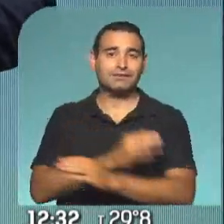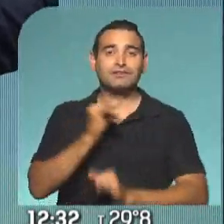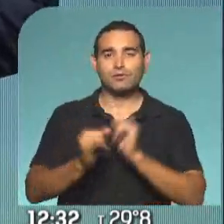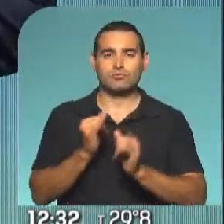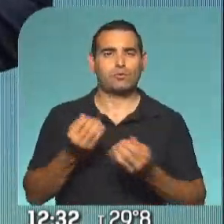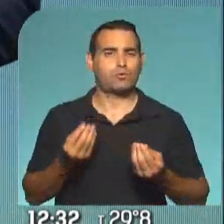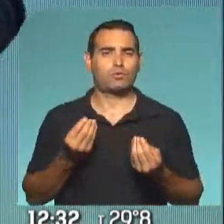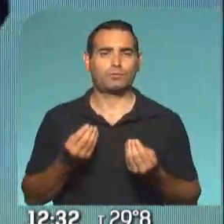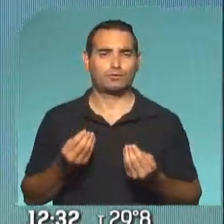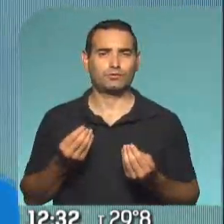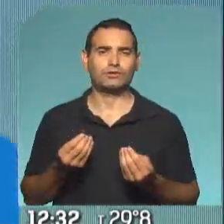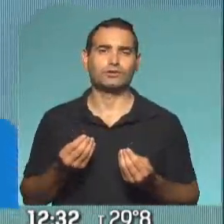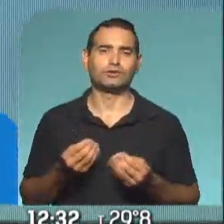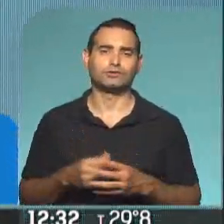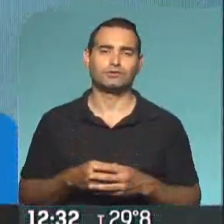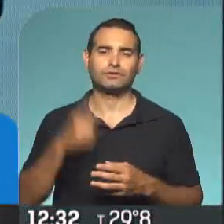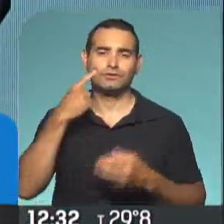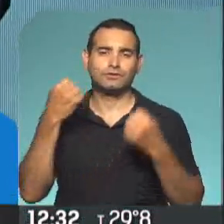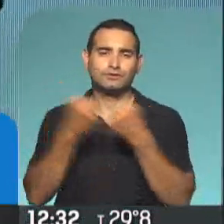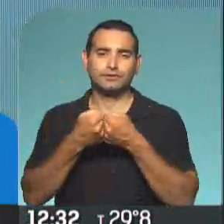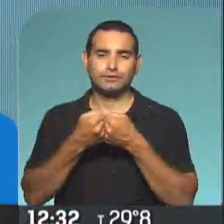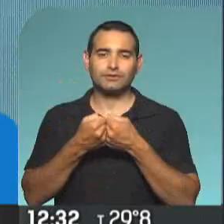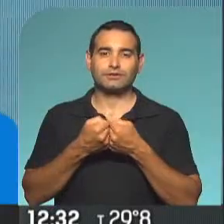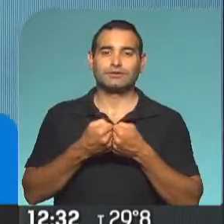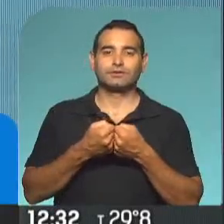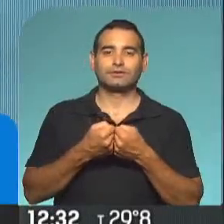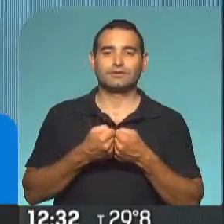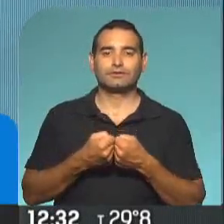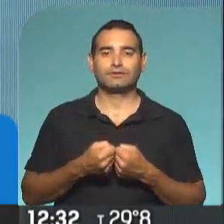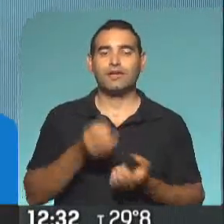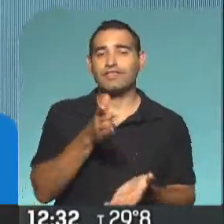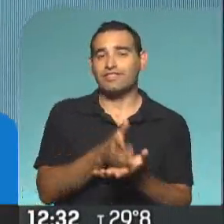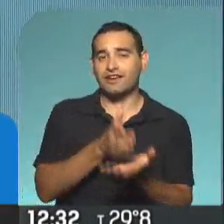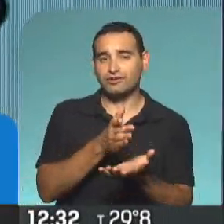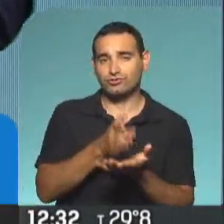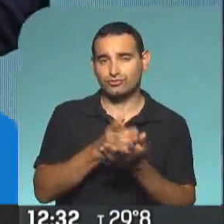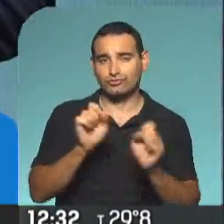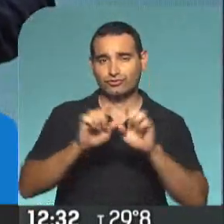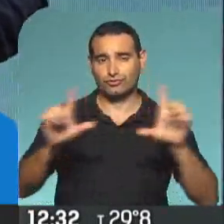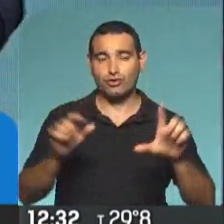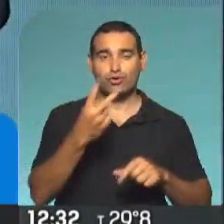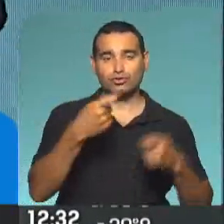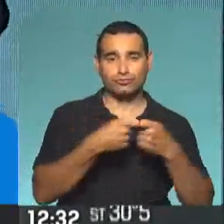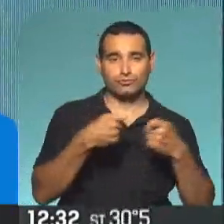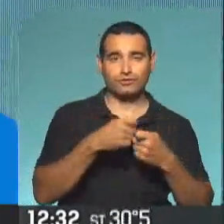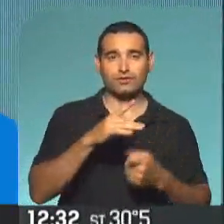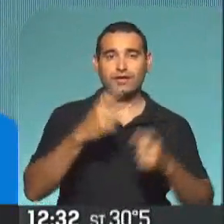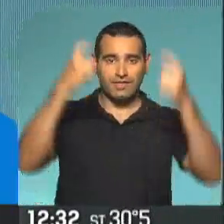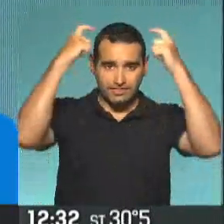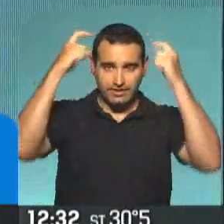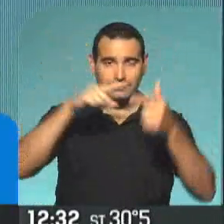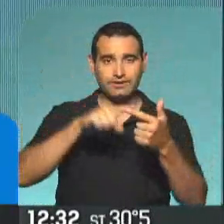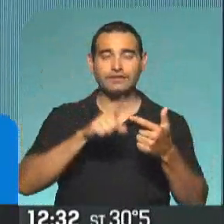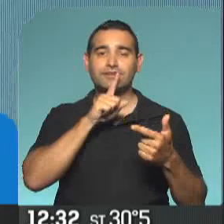fue, ¿sí?, este arreglo. A través de, recordemos, derechos de fútbol, dos empresas. Disney,